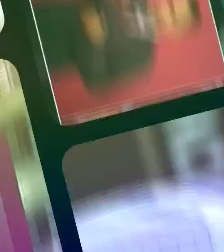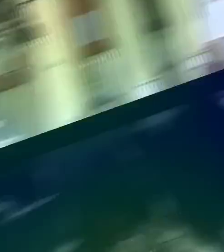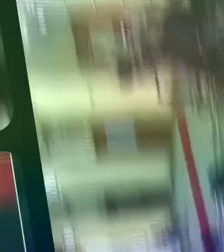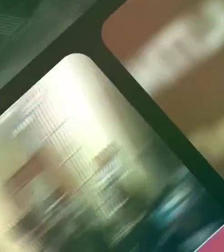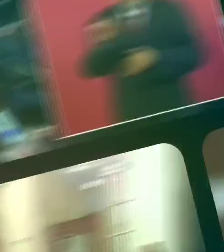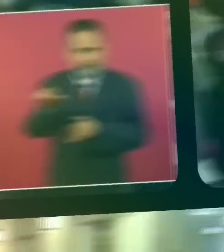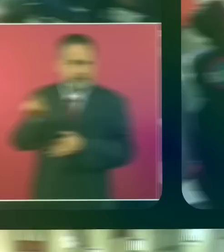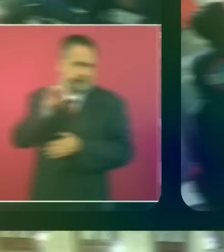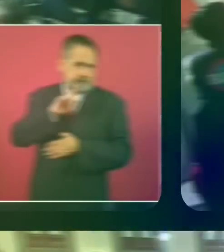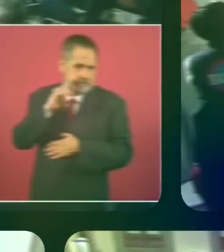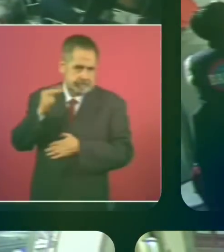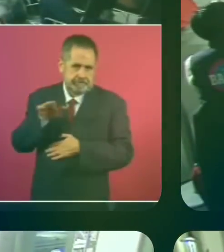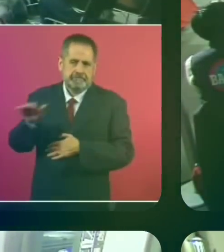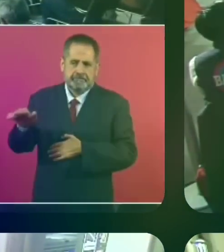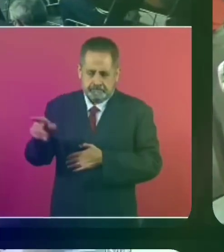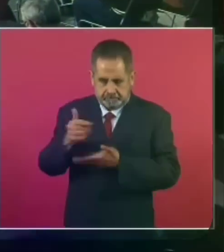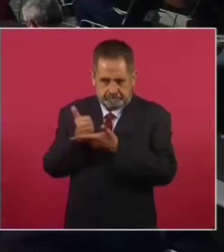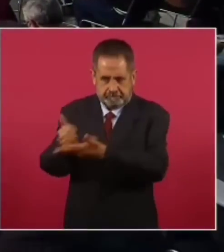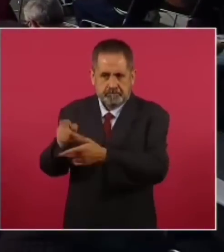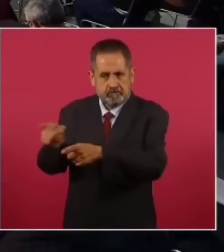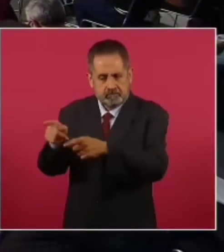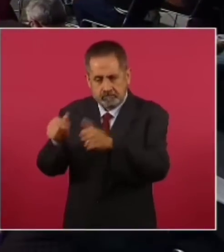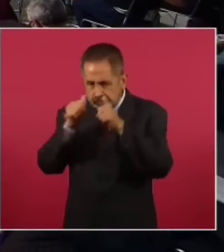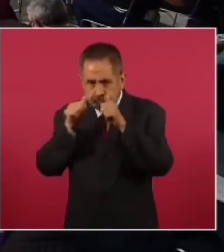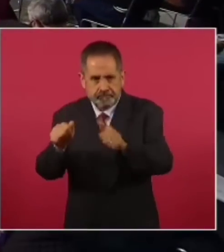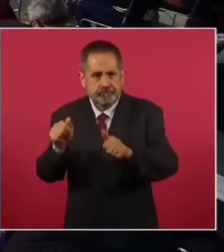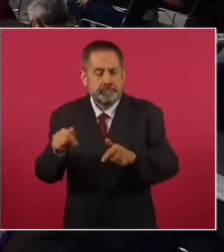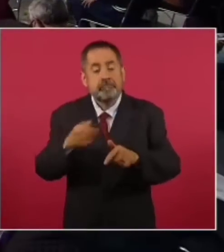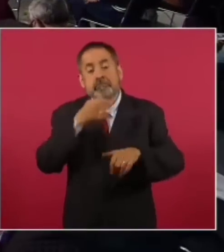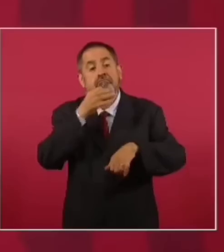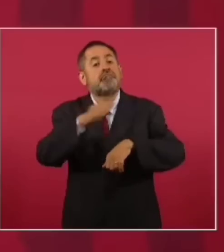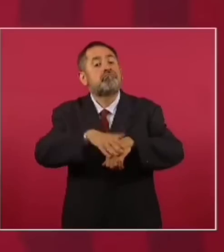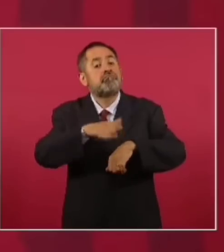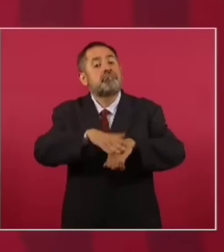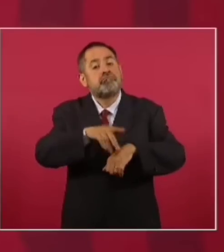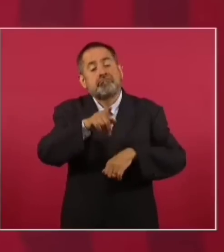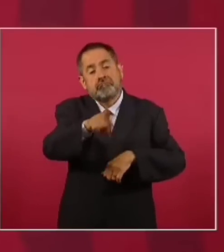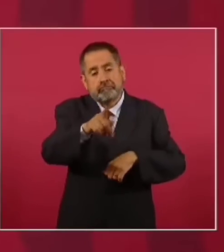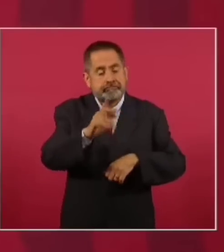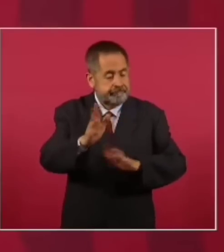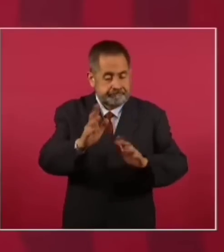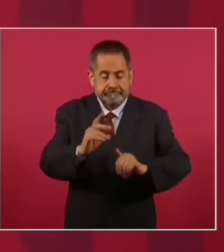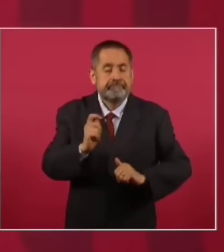esto. Les adelanto por lo mismo que ya